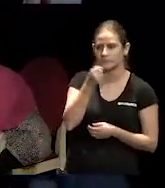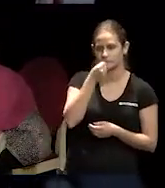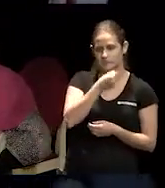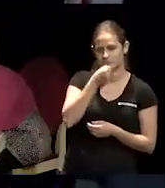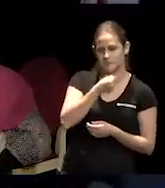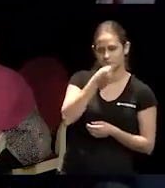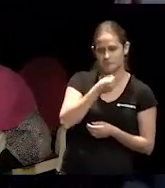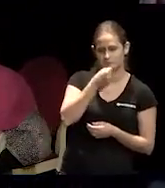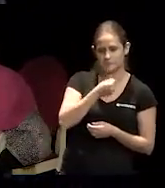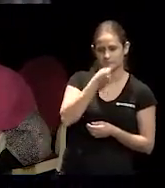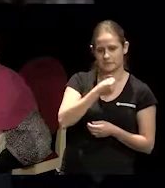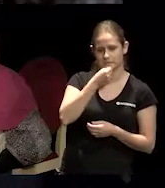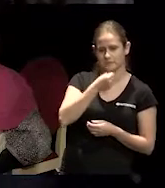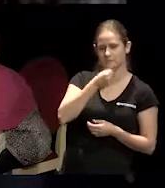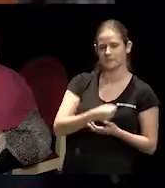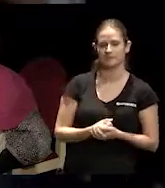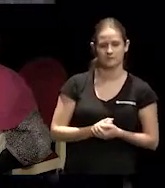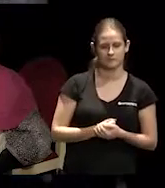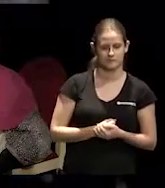jumping, and the cotton is